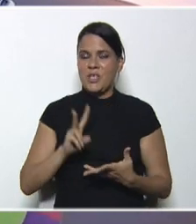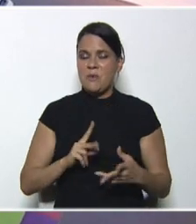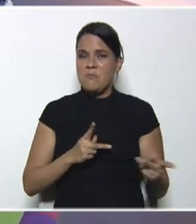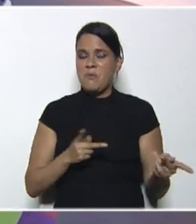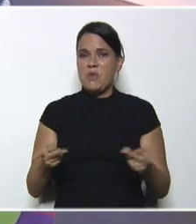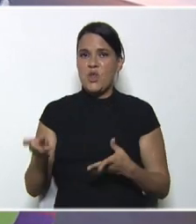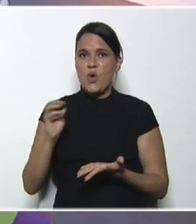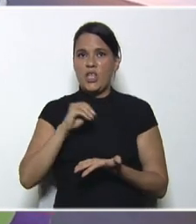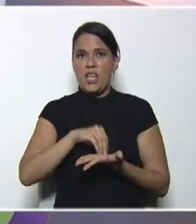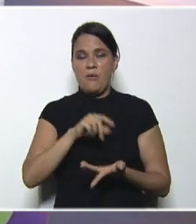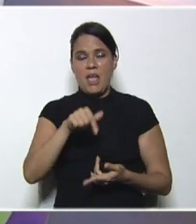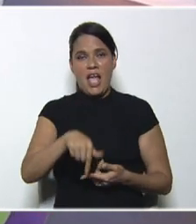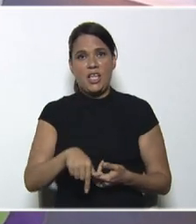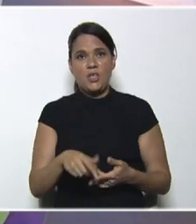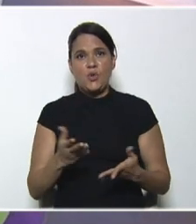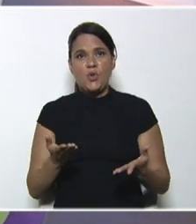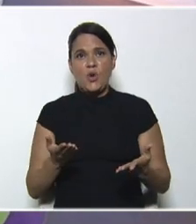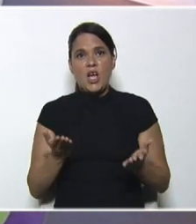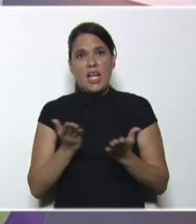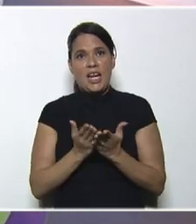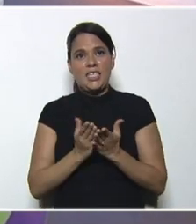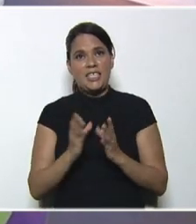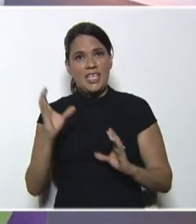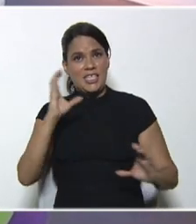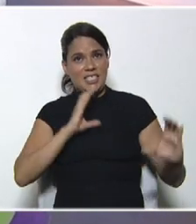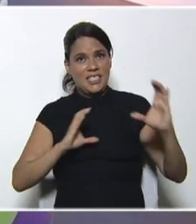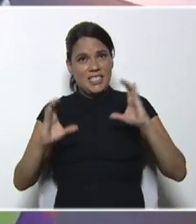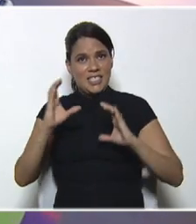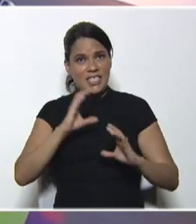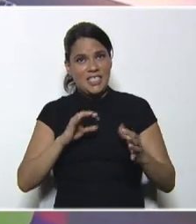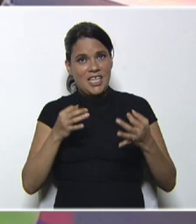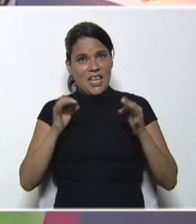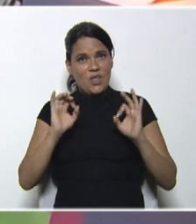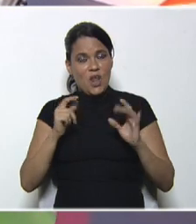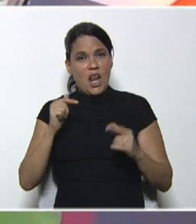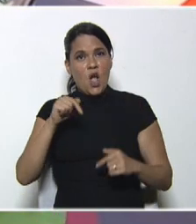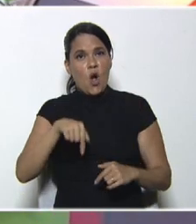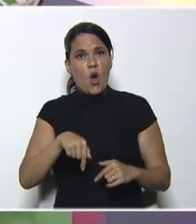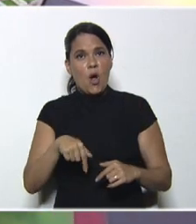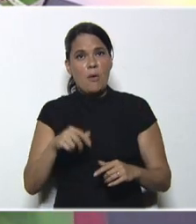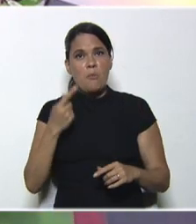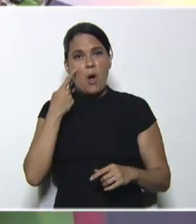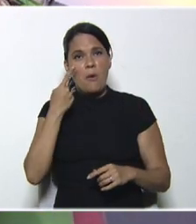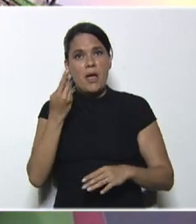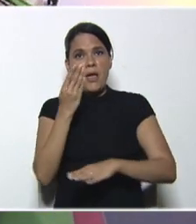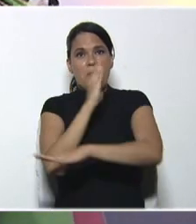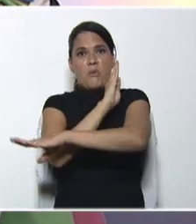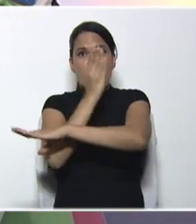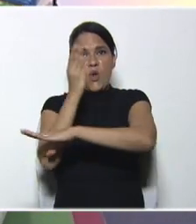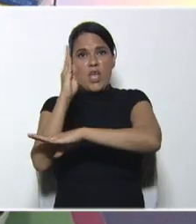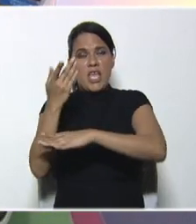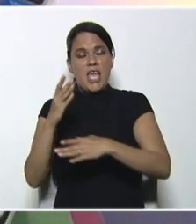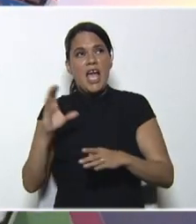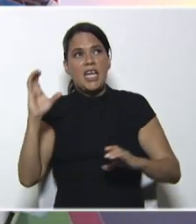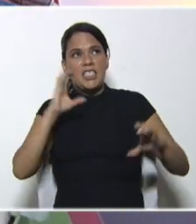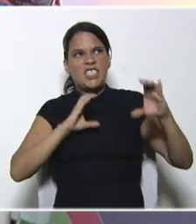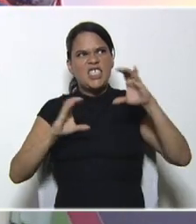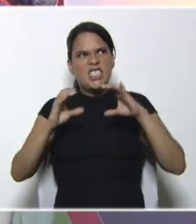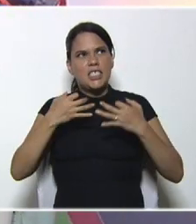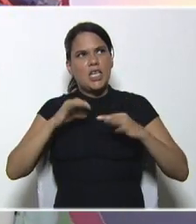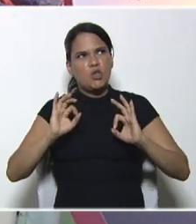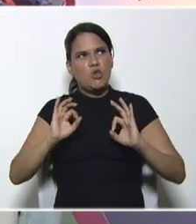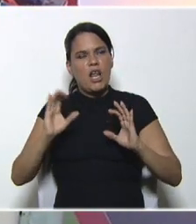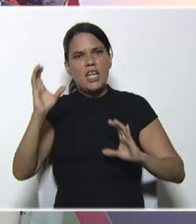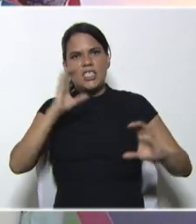Bienvenidos nuevamente a su clase de ciencias naturales. En este caso vamos a ver biología, ciencias naturales, ciencia de la